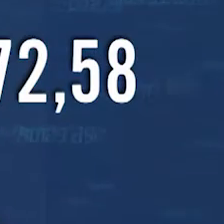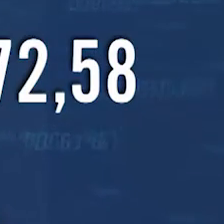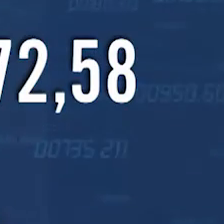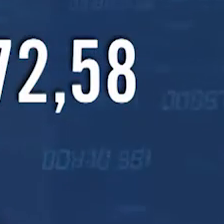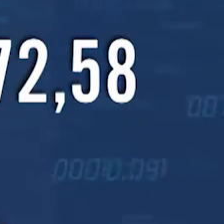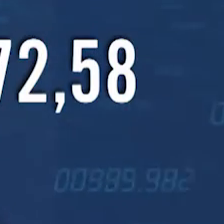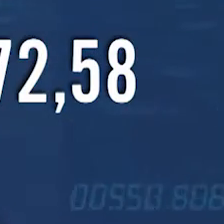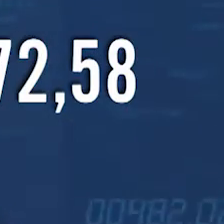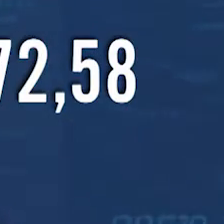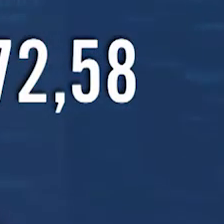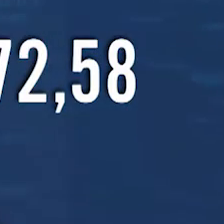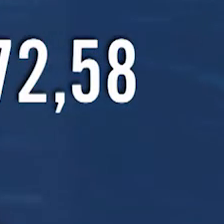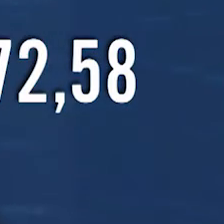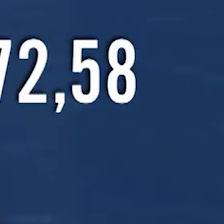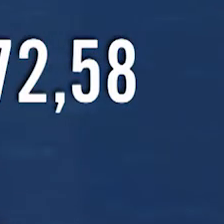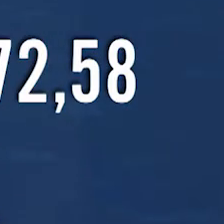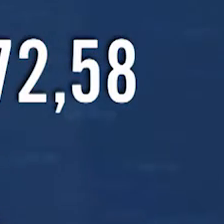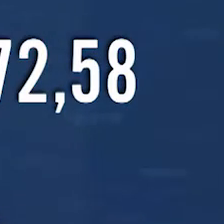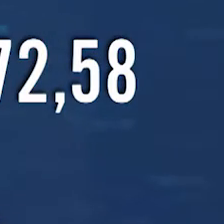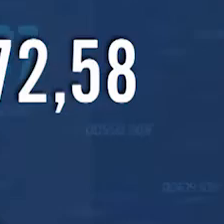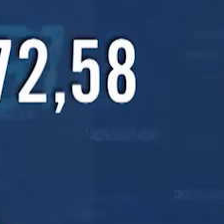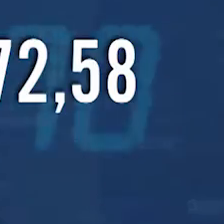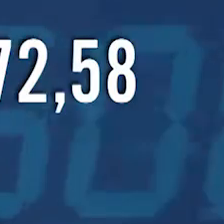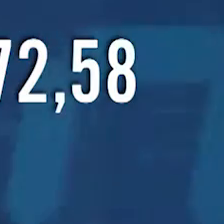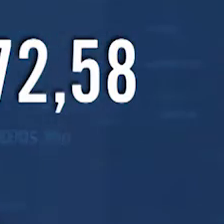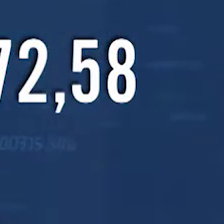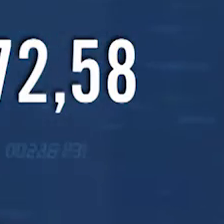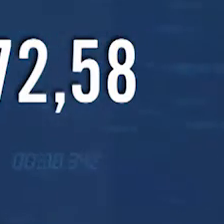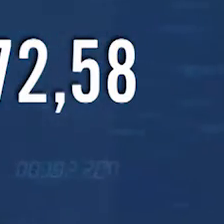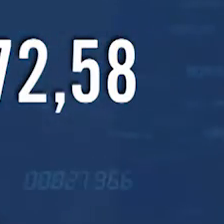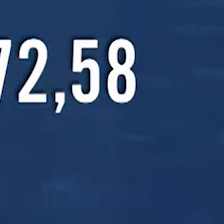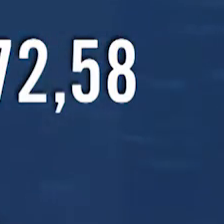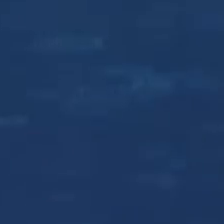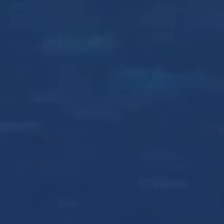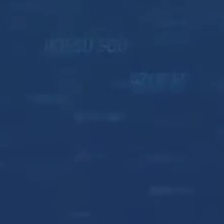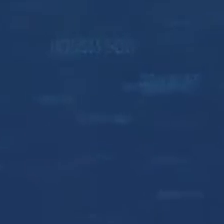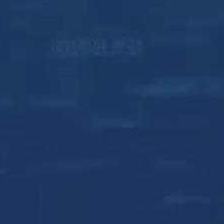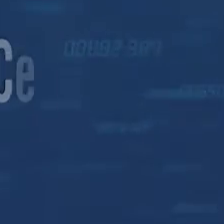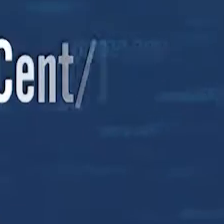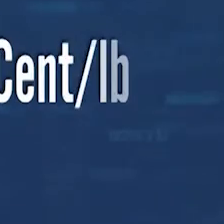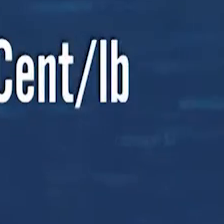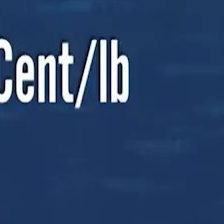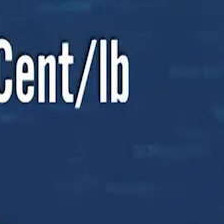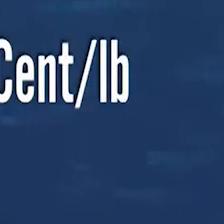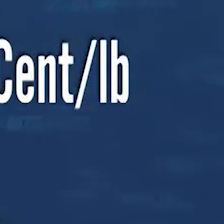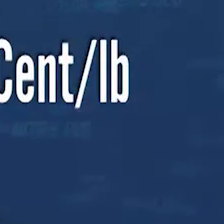El barril de petróleo 72 dólares con 58 centavos, subió.